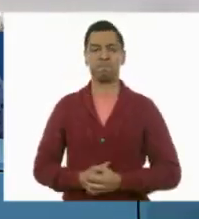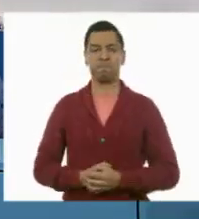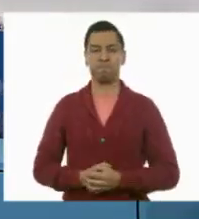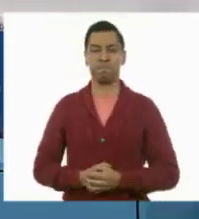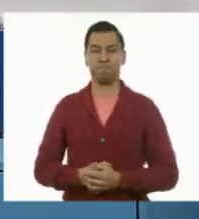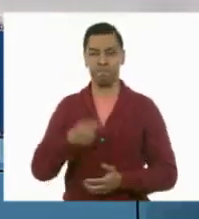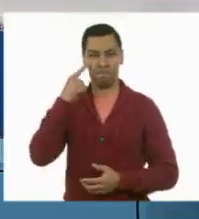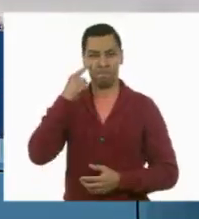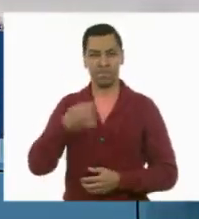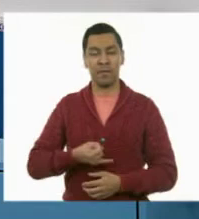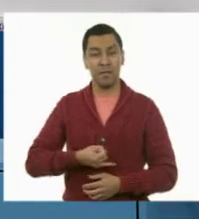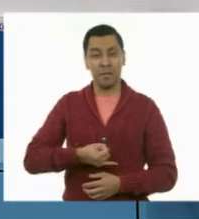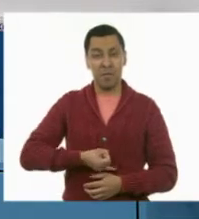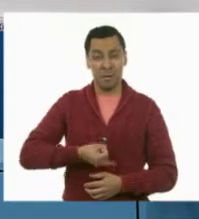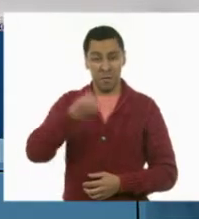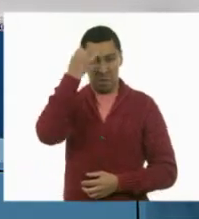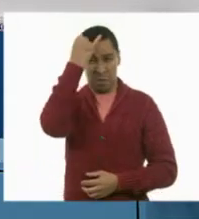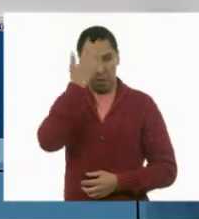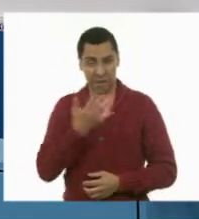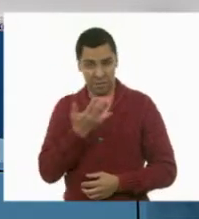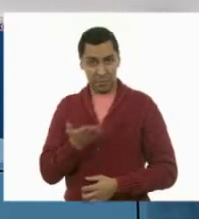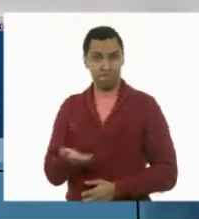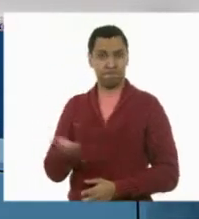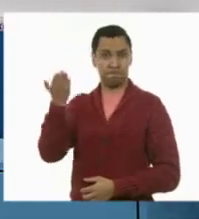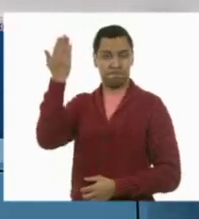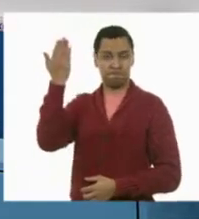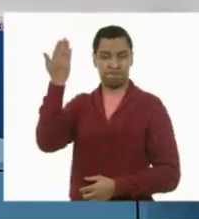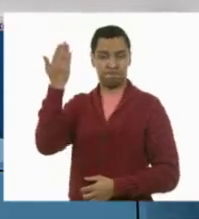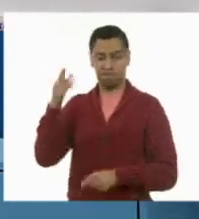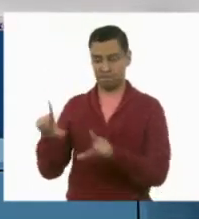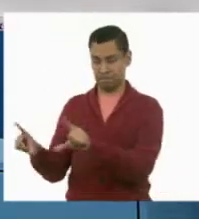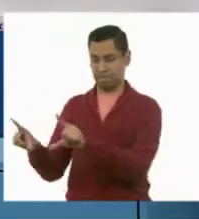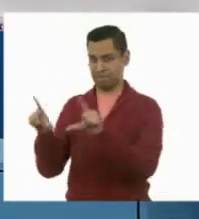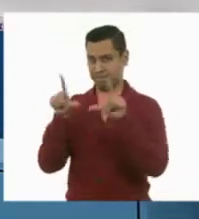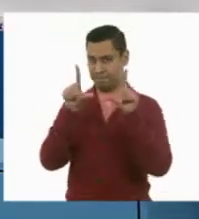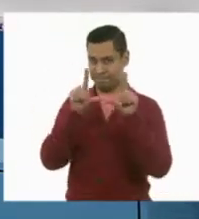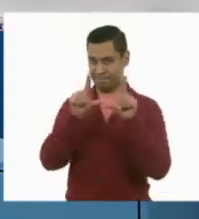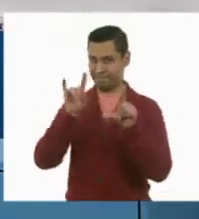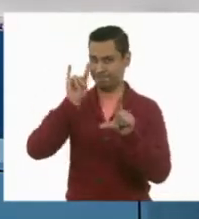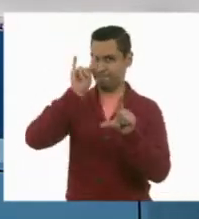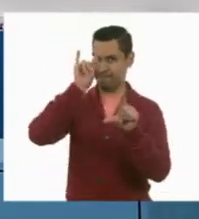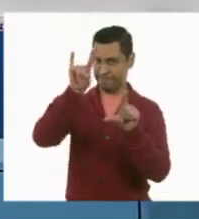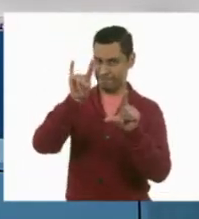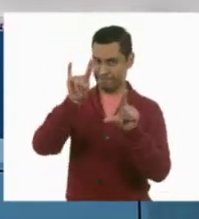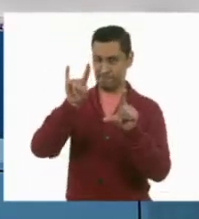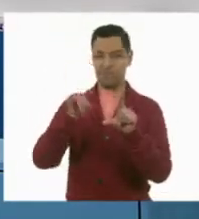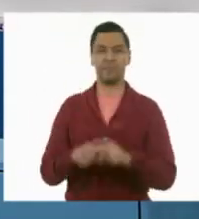esta imagen. Muy bien. En la tarjetita. En la tarjetita.